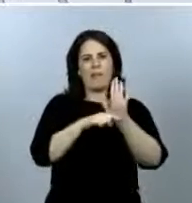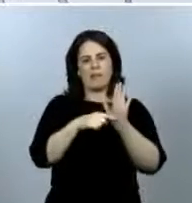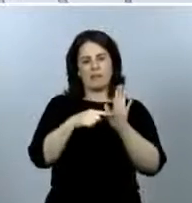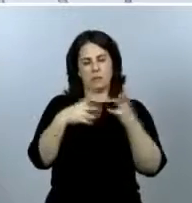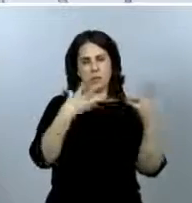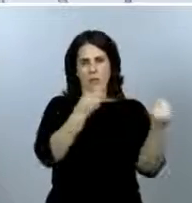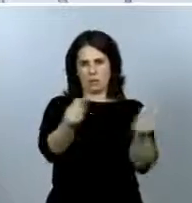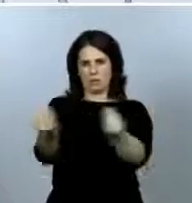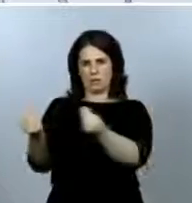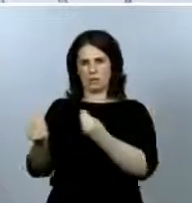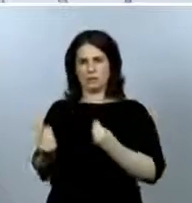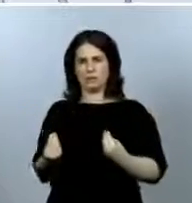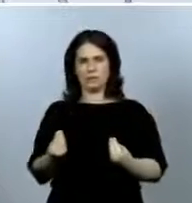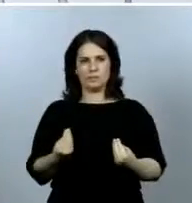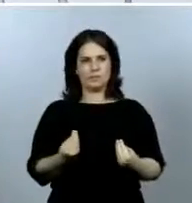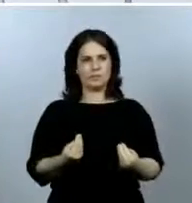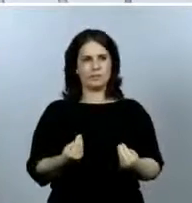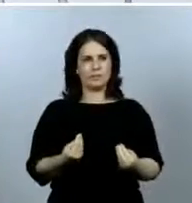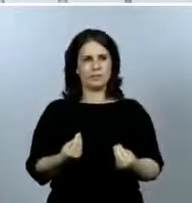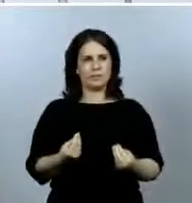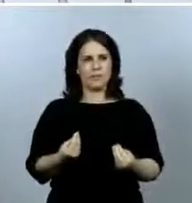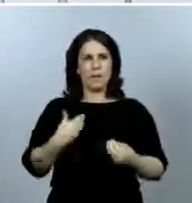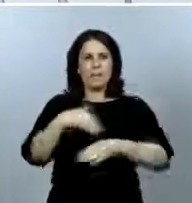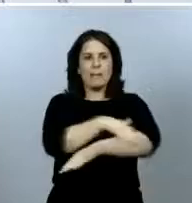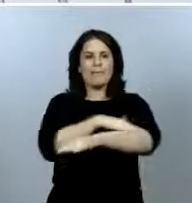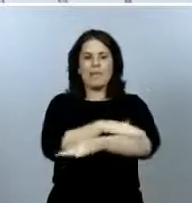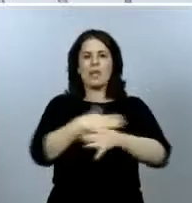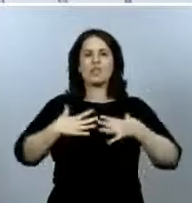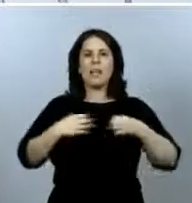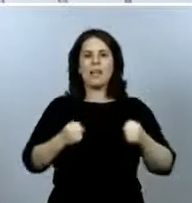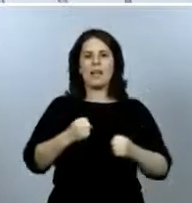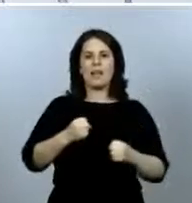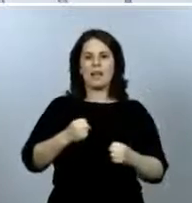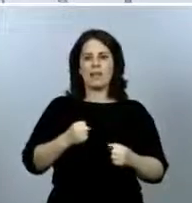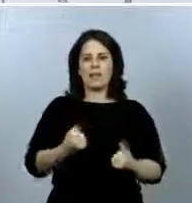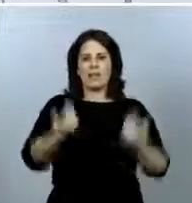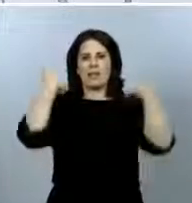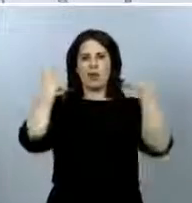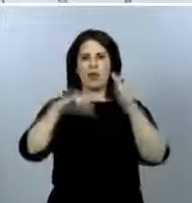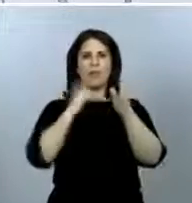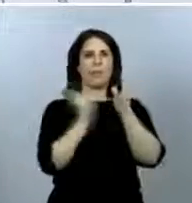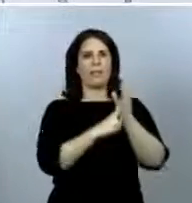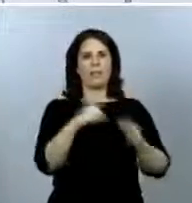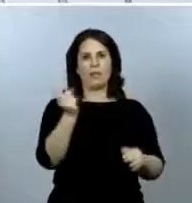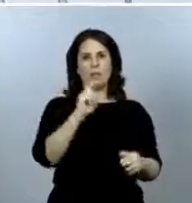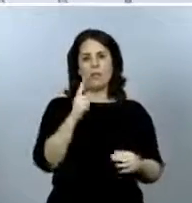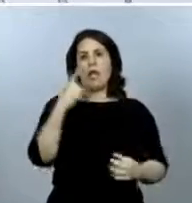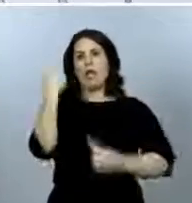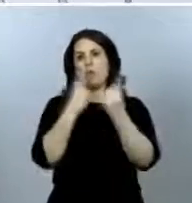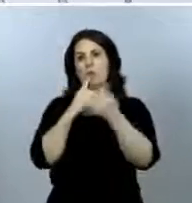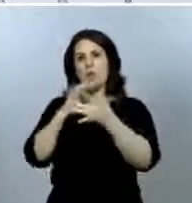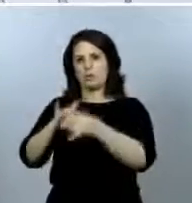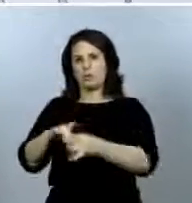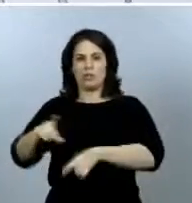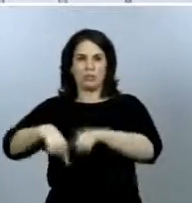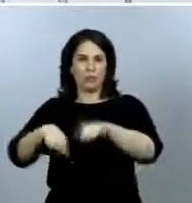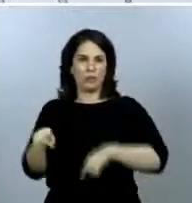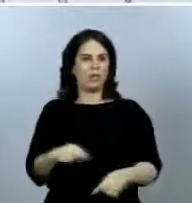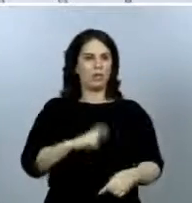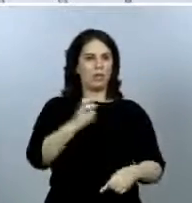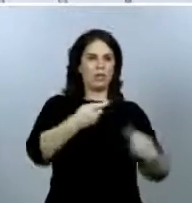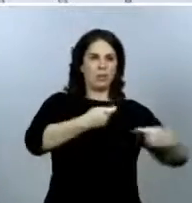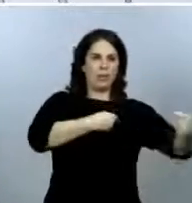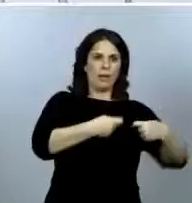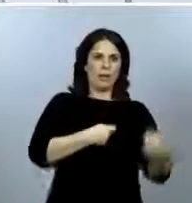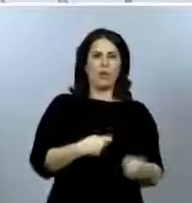que expresan ya no es directamente competente hay actividades relacionadas con transporte activas relacionadas con comercios actividades relacionadas con